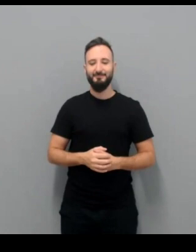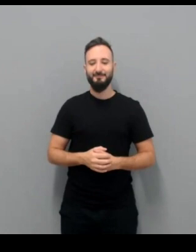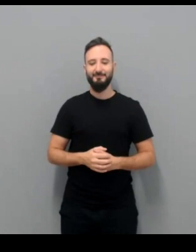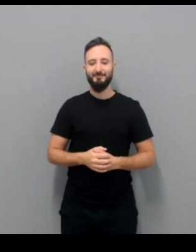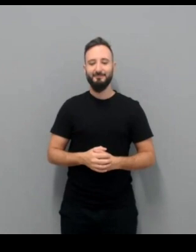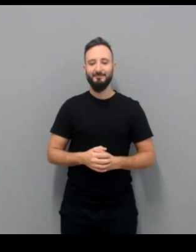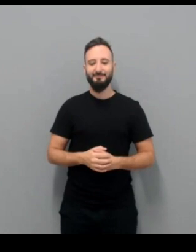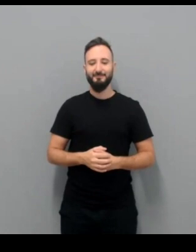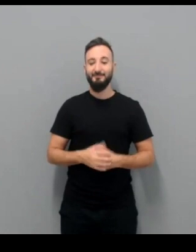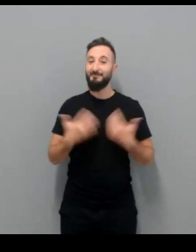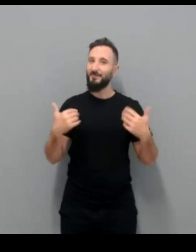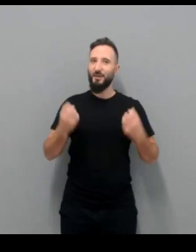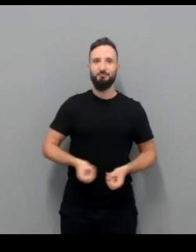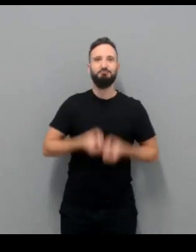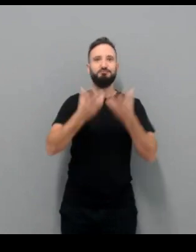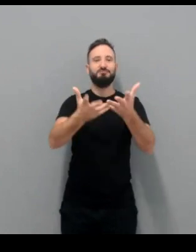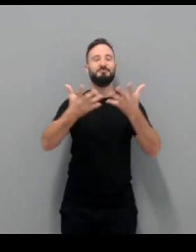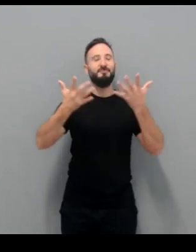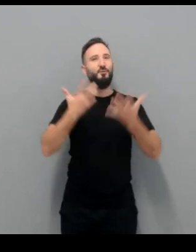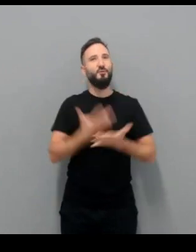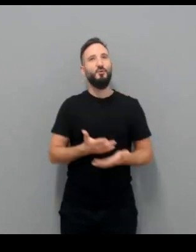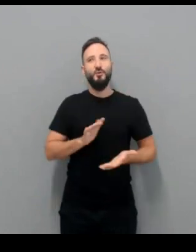Chimpún, ¿eh? Te has quedado a gusto.